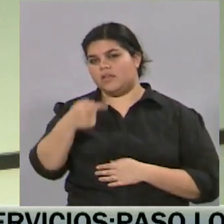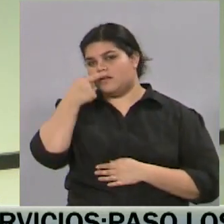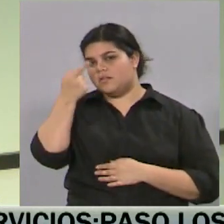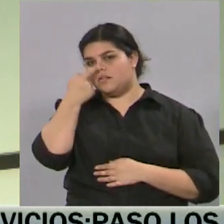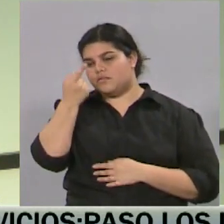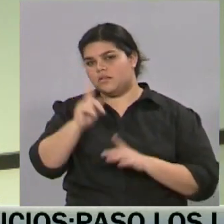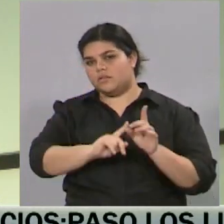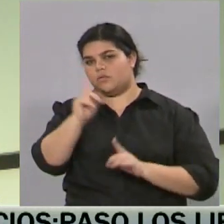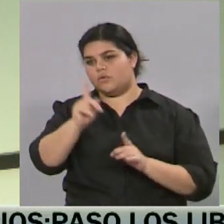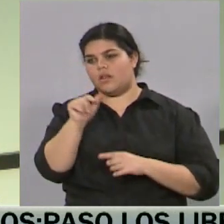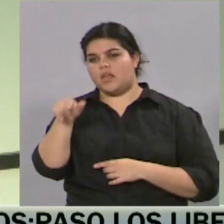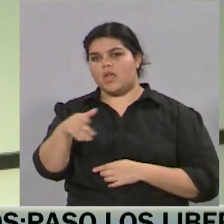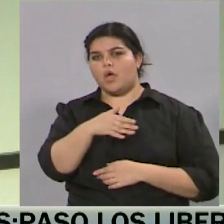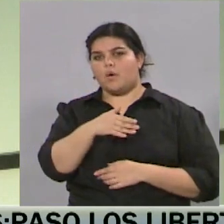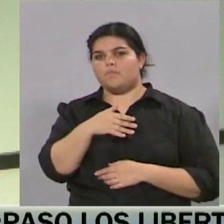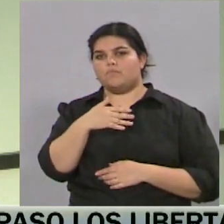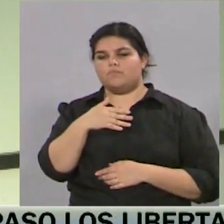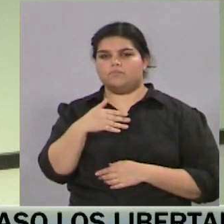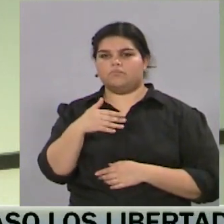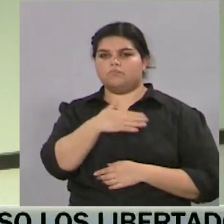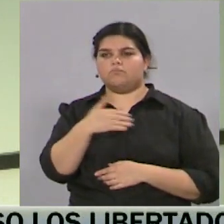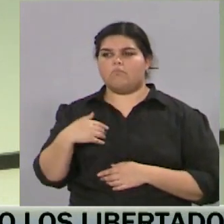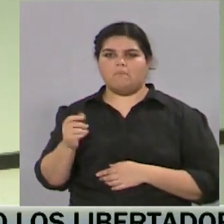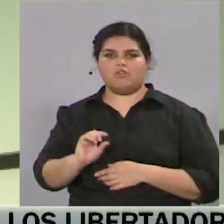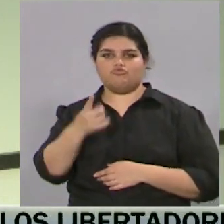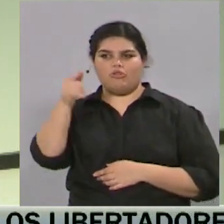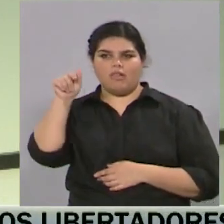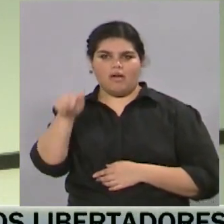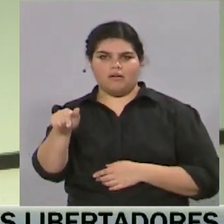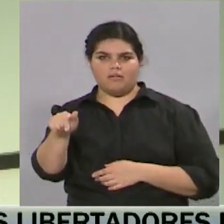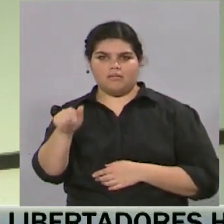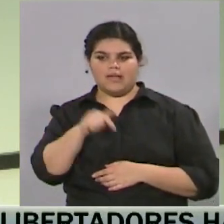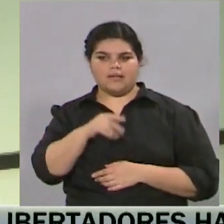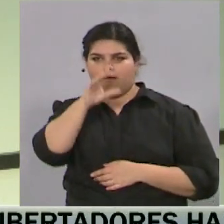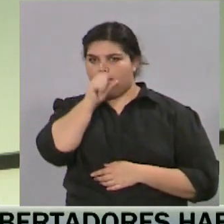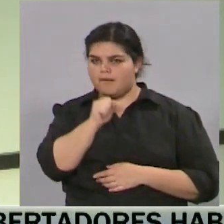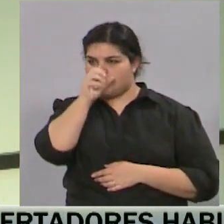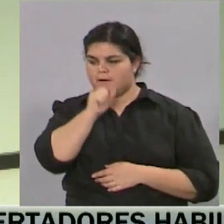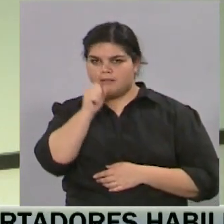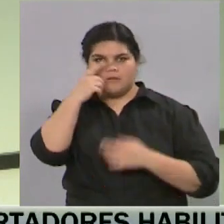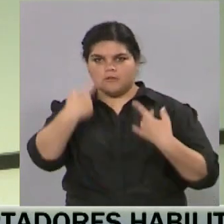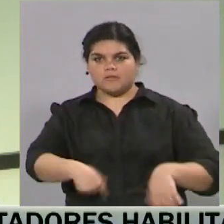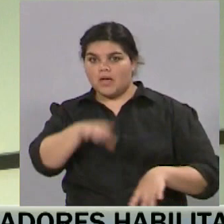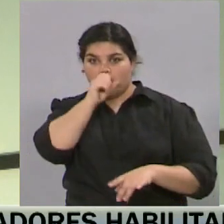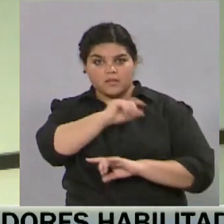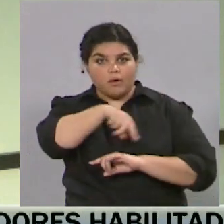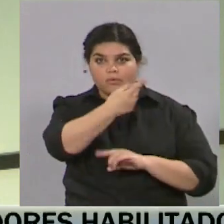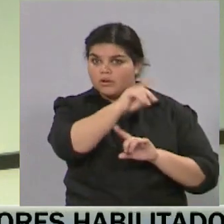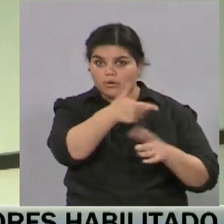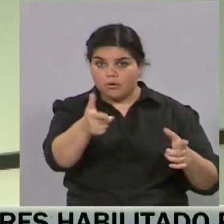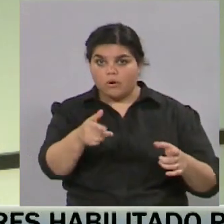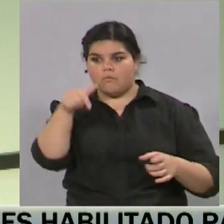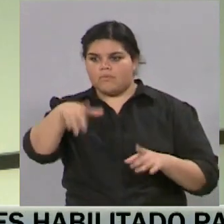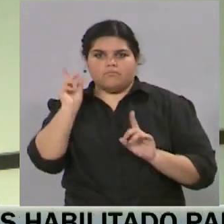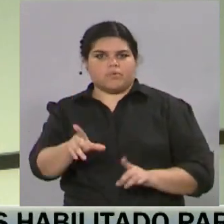la mujer era madre soltera y era su sostén familiar. Entonces aguantó cosas que eran inaguantables. Claro. Entonces por eso digo que esto